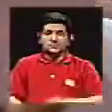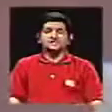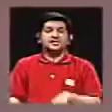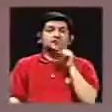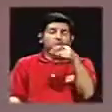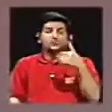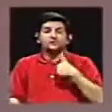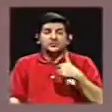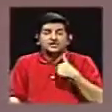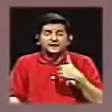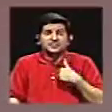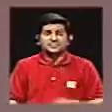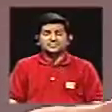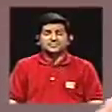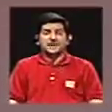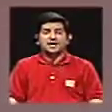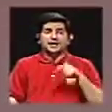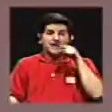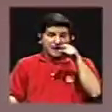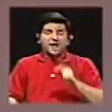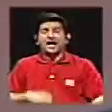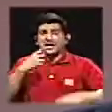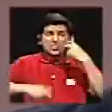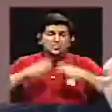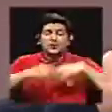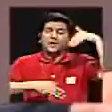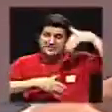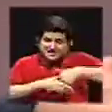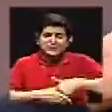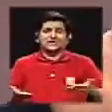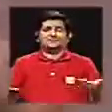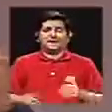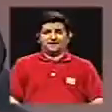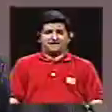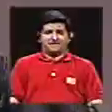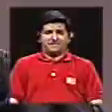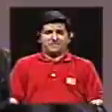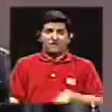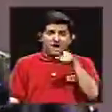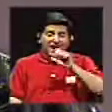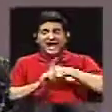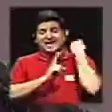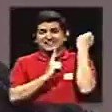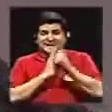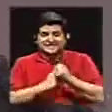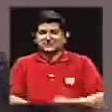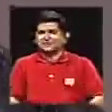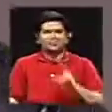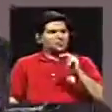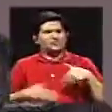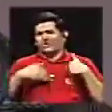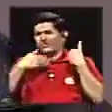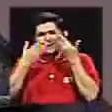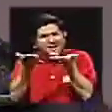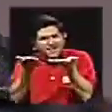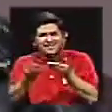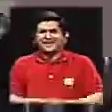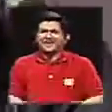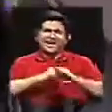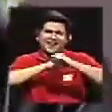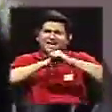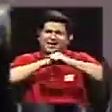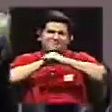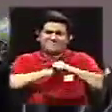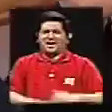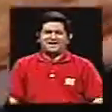ustedes tienen controversias internas. Ustedes tienen controversias internas. No. Esas cosas no las trasladen a la campaña. Haga el